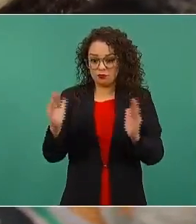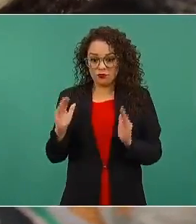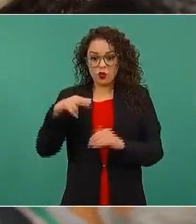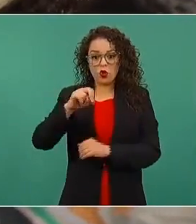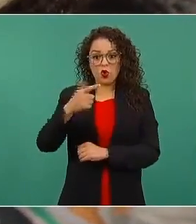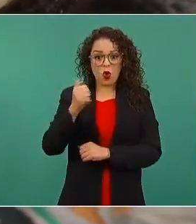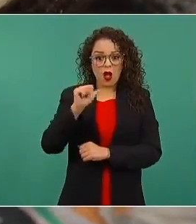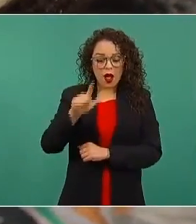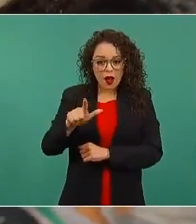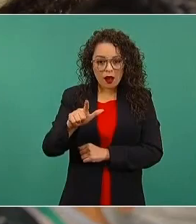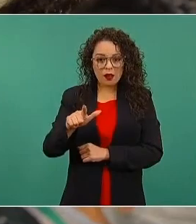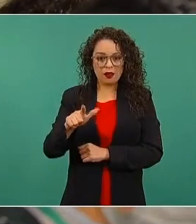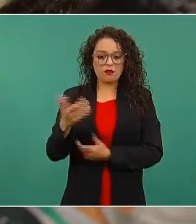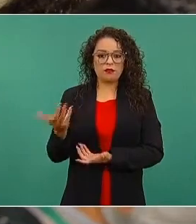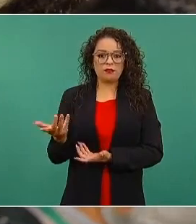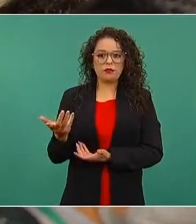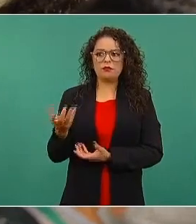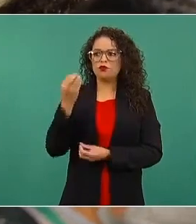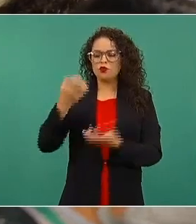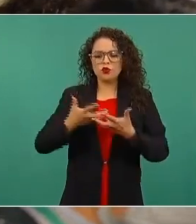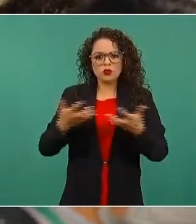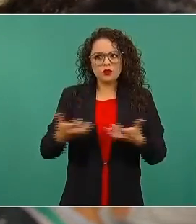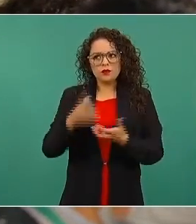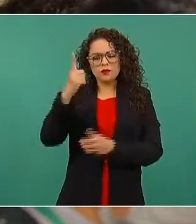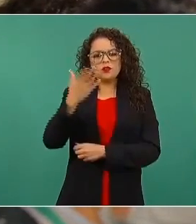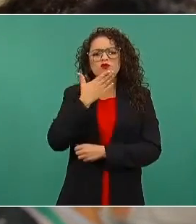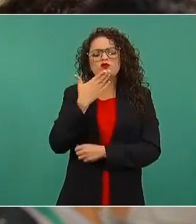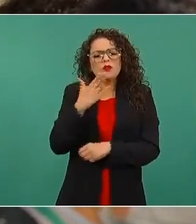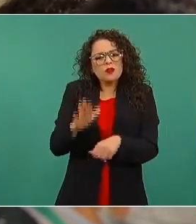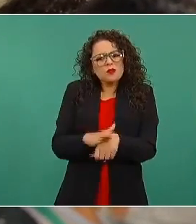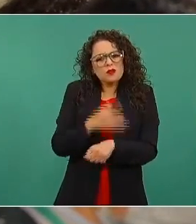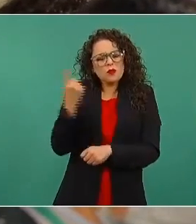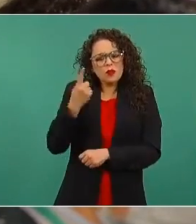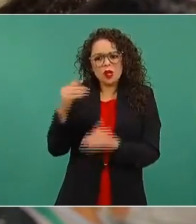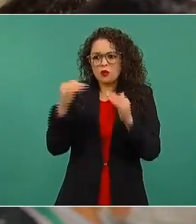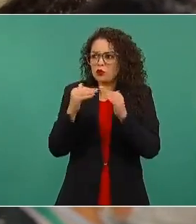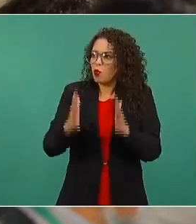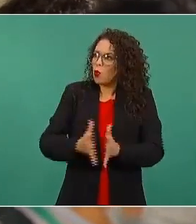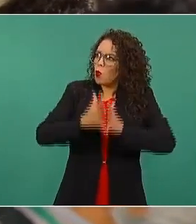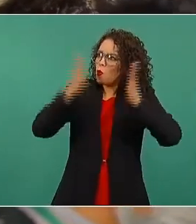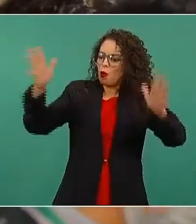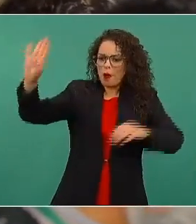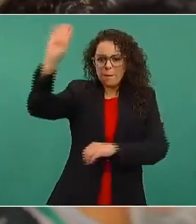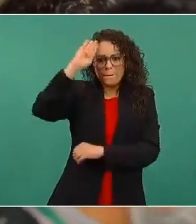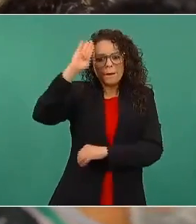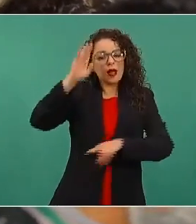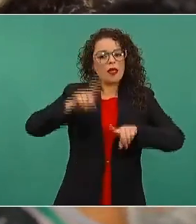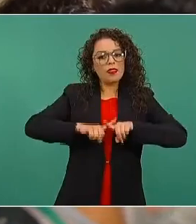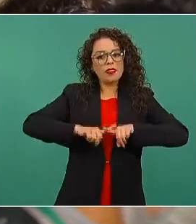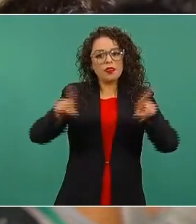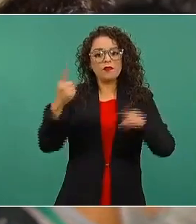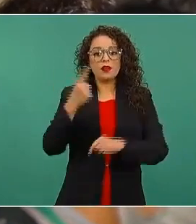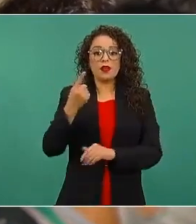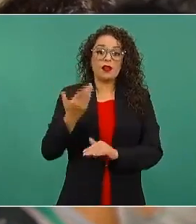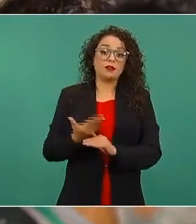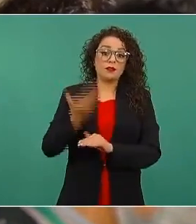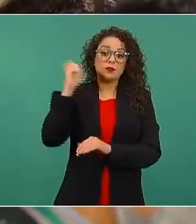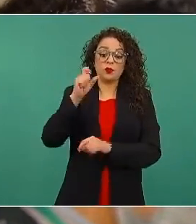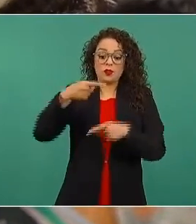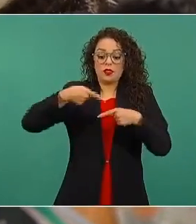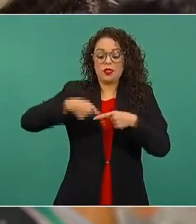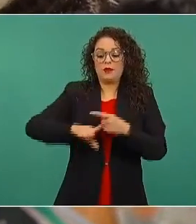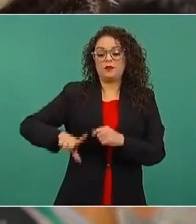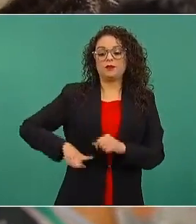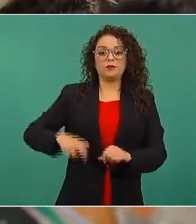terrenos en Sonora. O sea, ¿por qué? Tiene una residencia enorme, diferente a la que con la que llegó a empezó